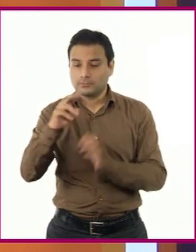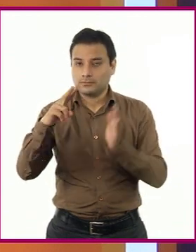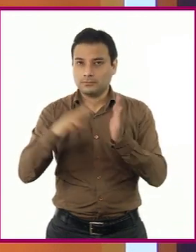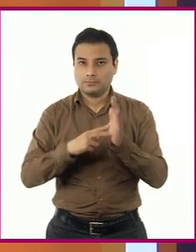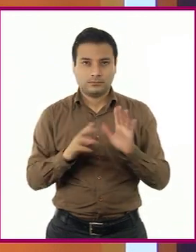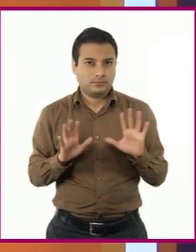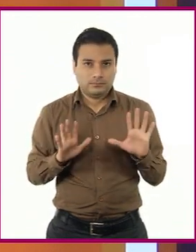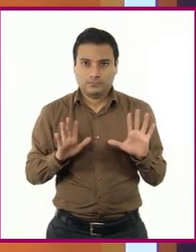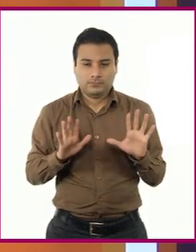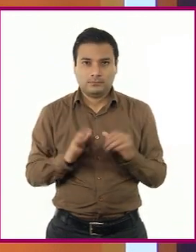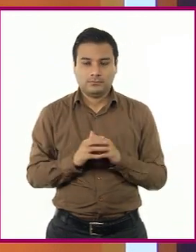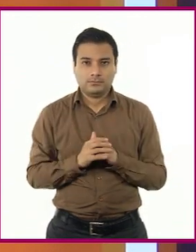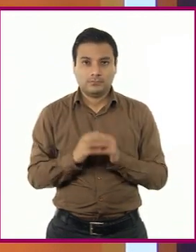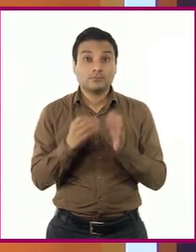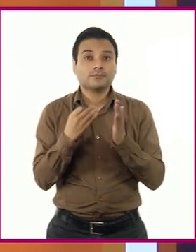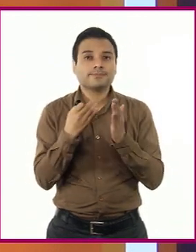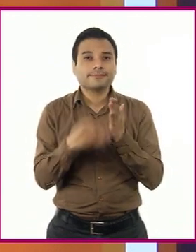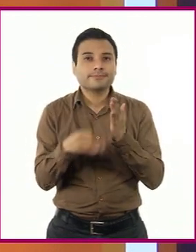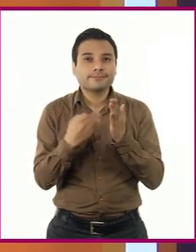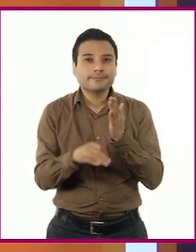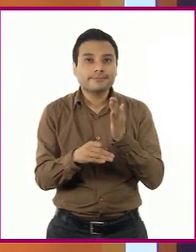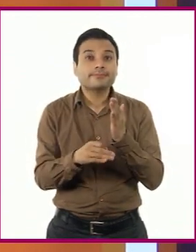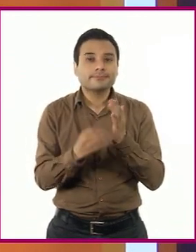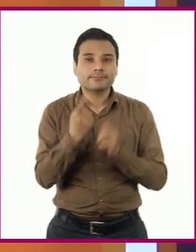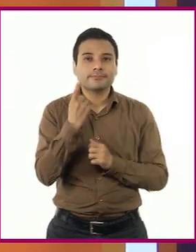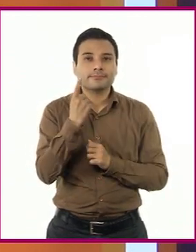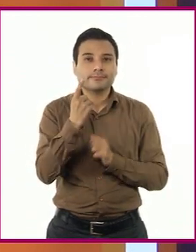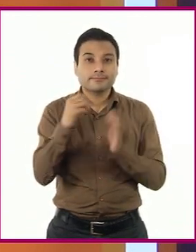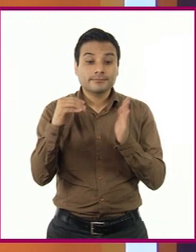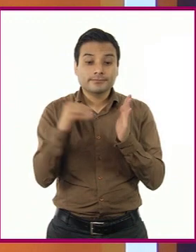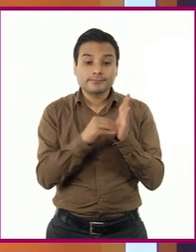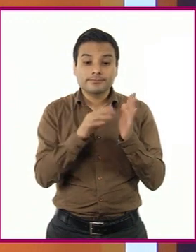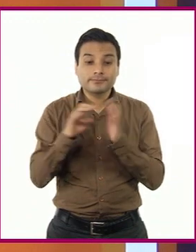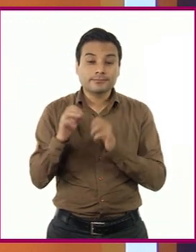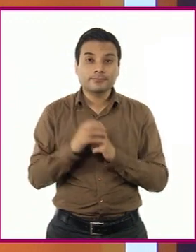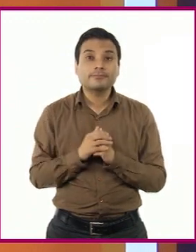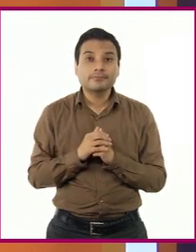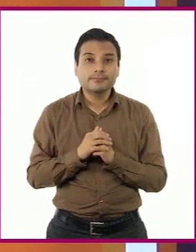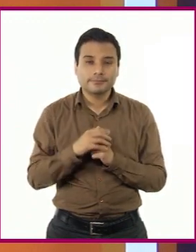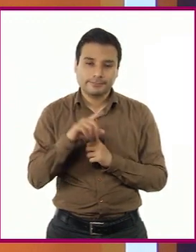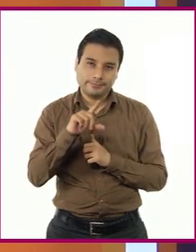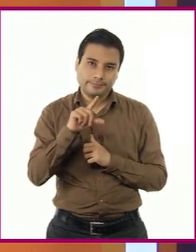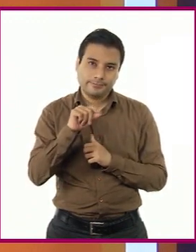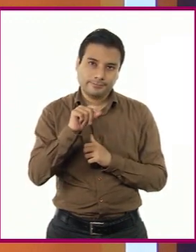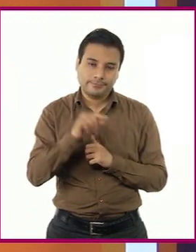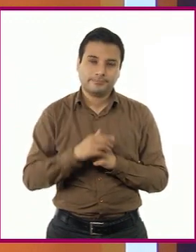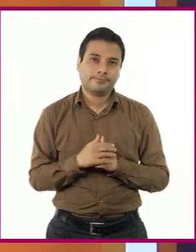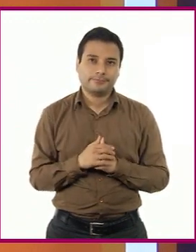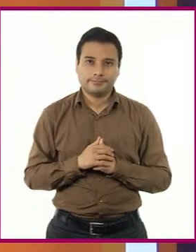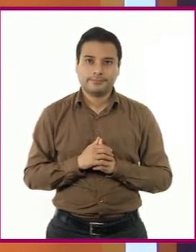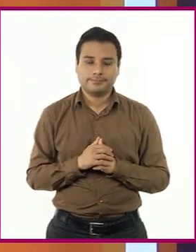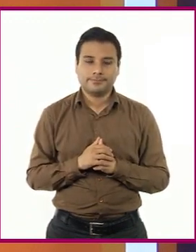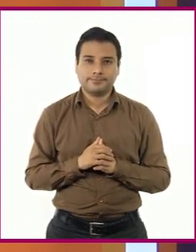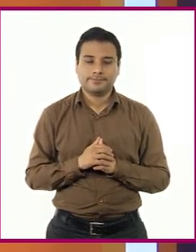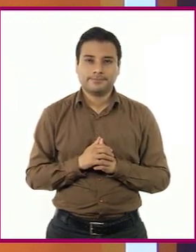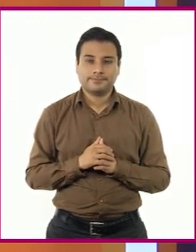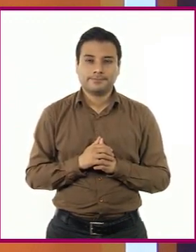2000, faltando la cantidad de producción de barriles de petróleo de la década de